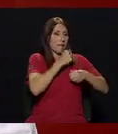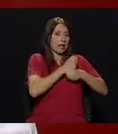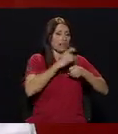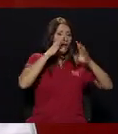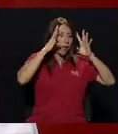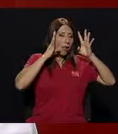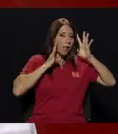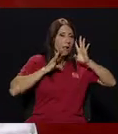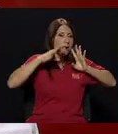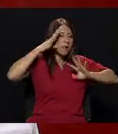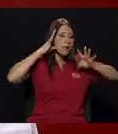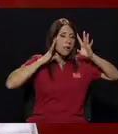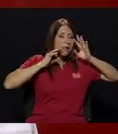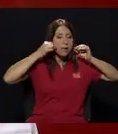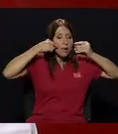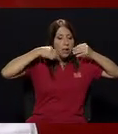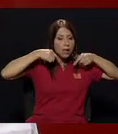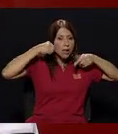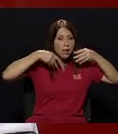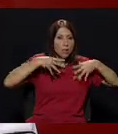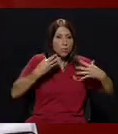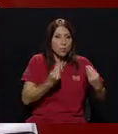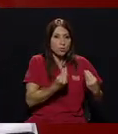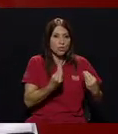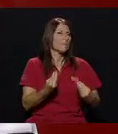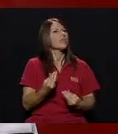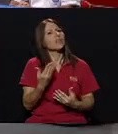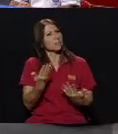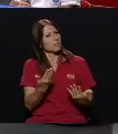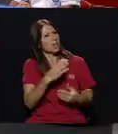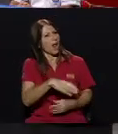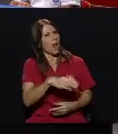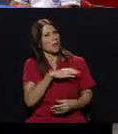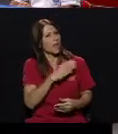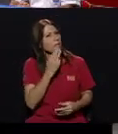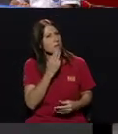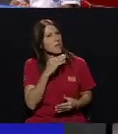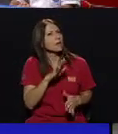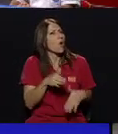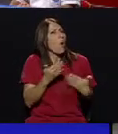Y ese valor es el que hay que presentar. ¿Y cómo sabe uno cuando una miel es de calidad?